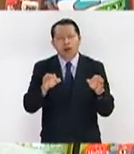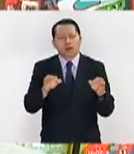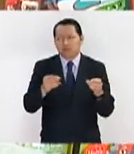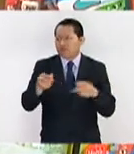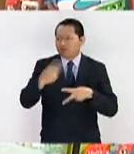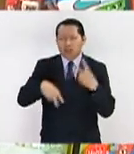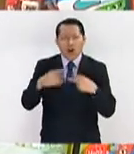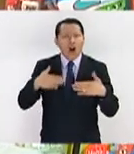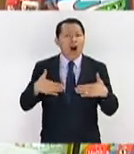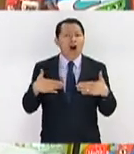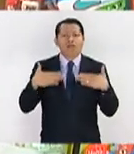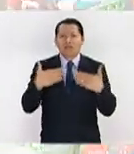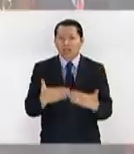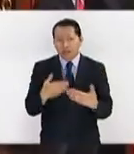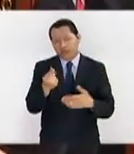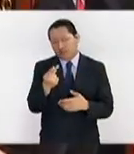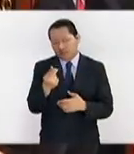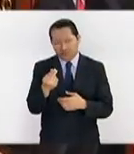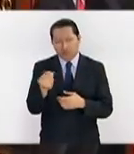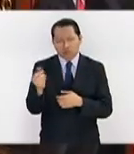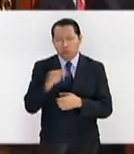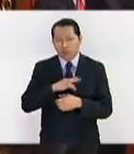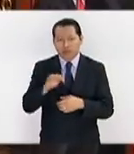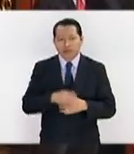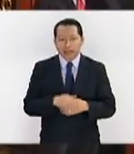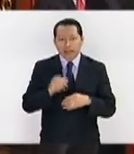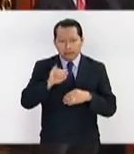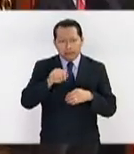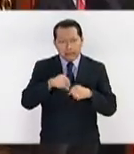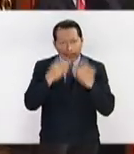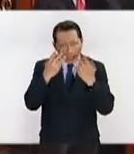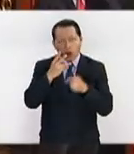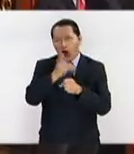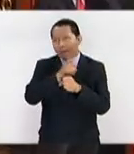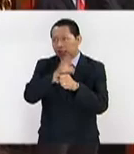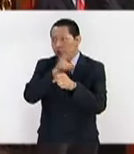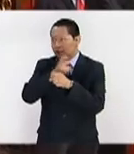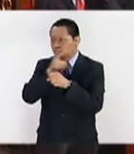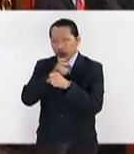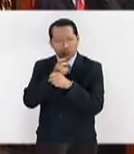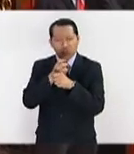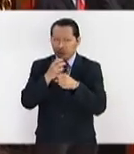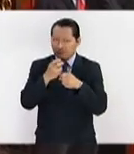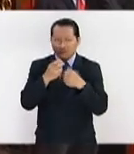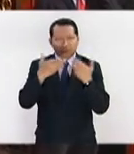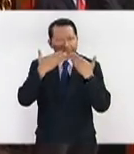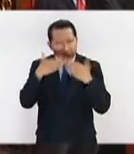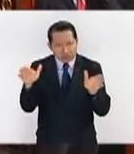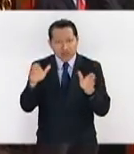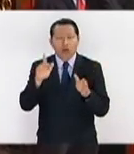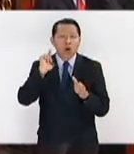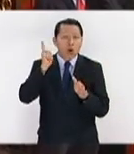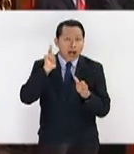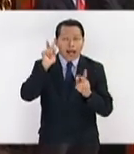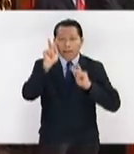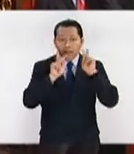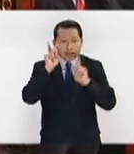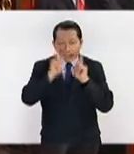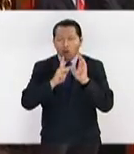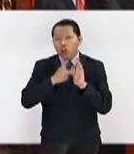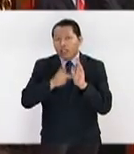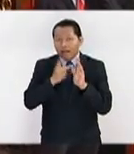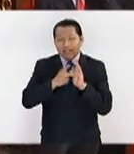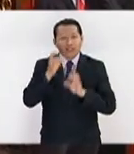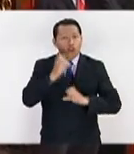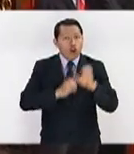confianza a dejar a sus perritos, ¿no? Sí, claro, la invitación está abierta para todo el público, esperamos con mucho gusto que visiten toda la zona, que se reactive el comercio, porque